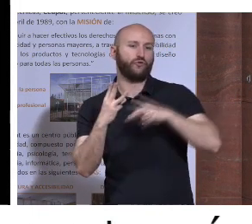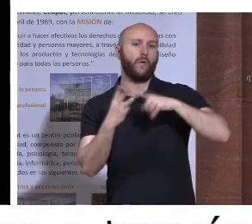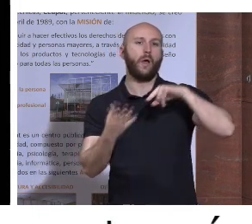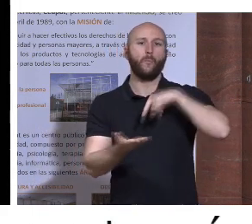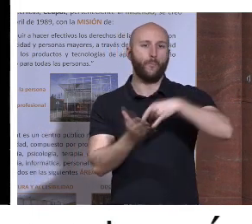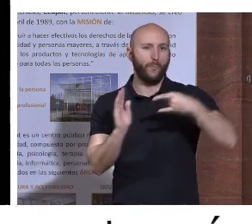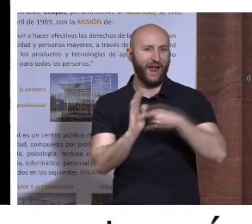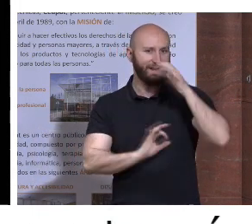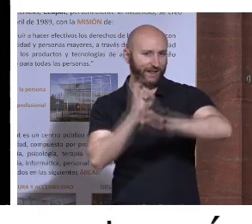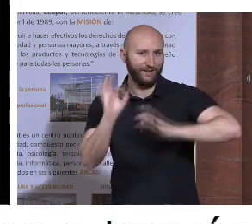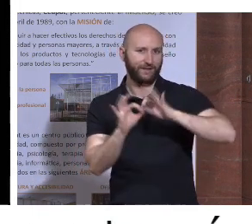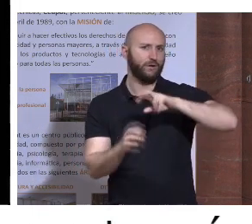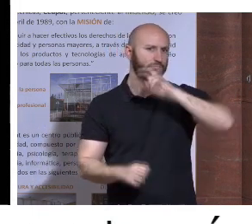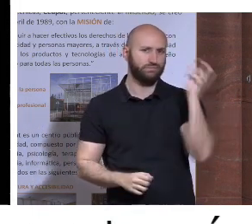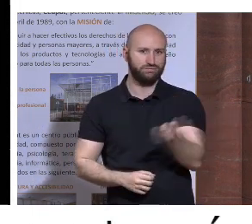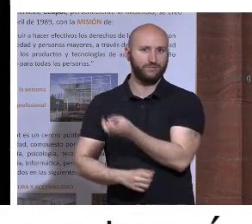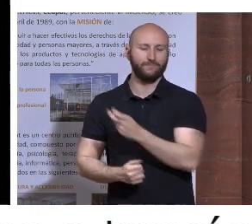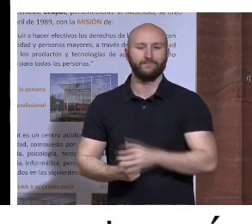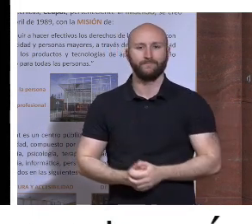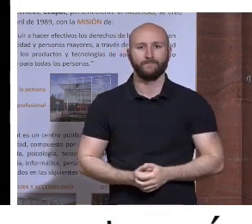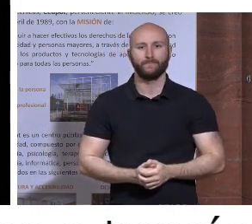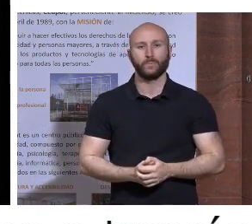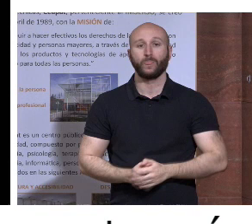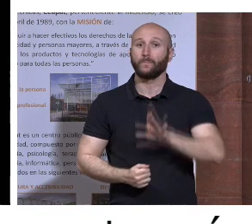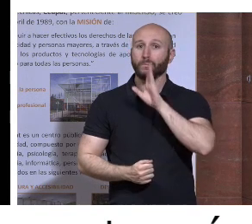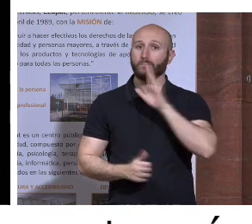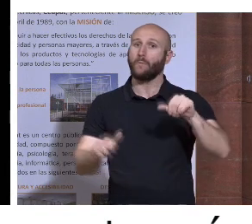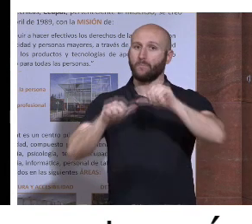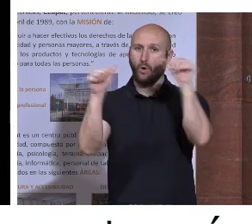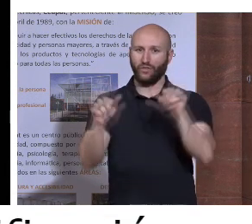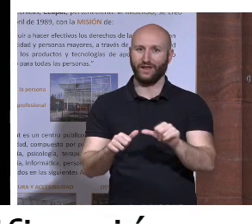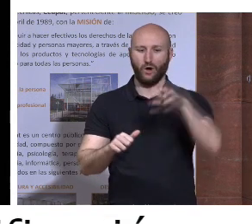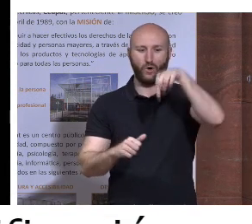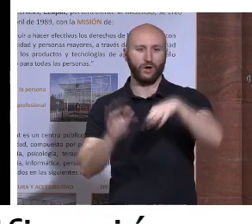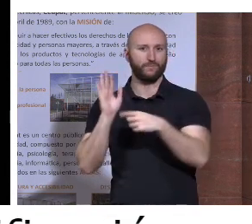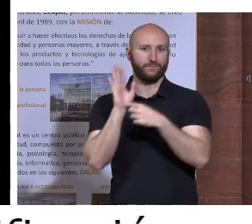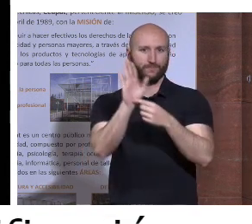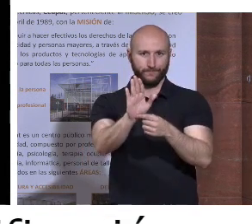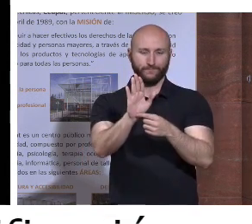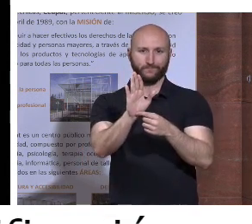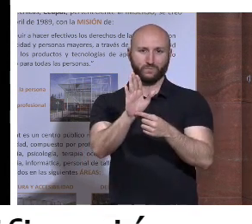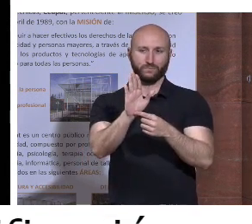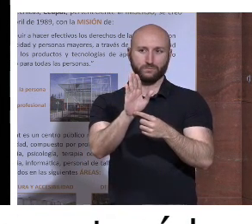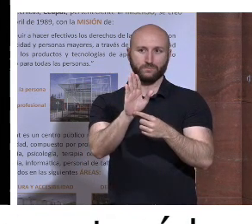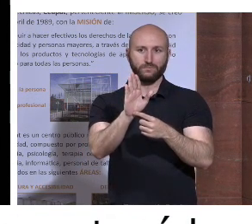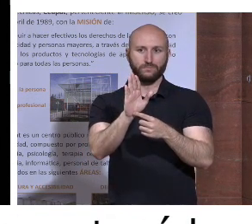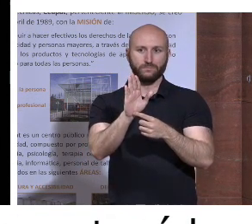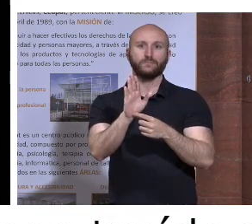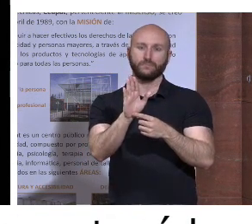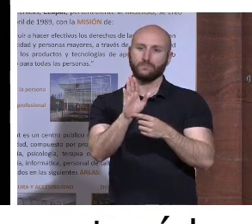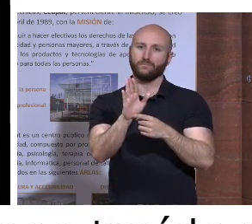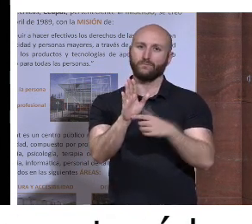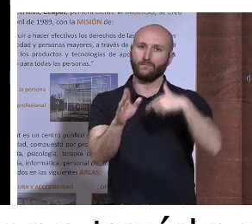etc. Y este modelo que hemos traído y en el que estoy en una comunidad